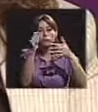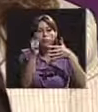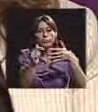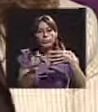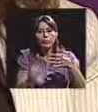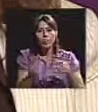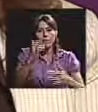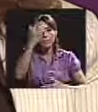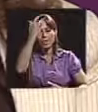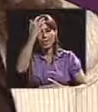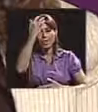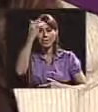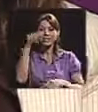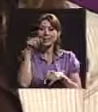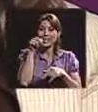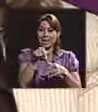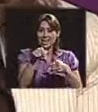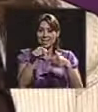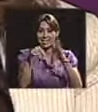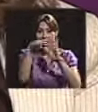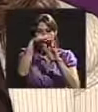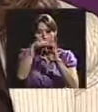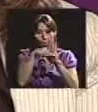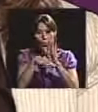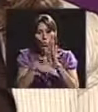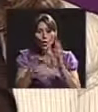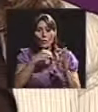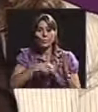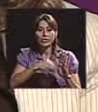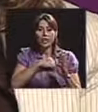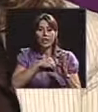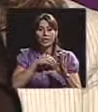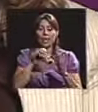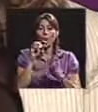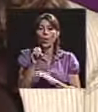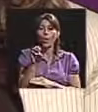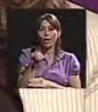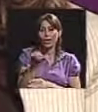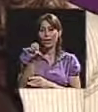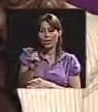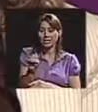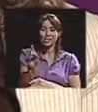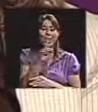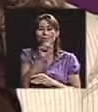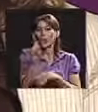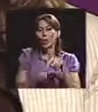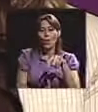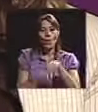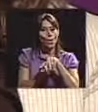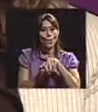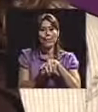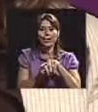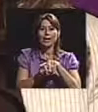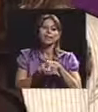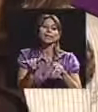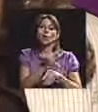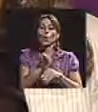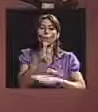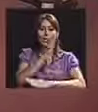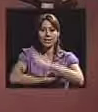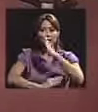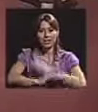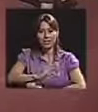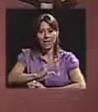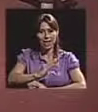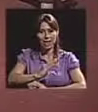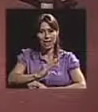como tal y no está en la lista oficial de la Organización Mundial de la Salud clasificado como discapacidad